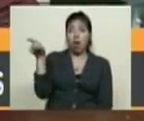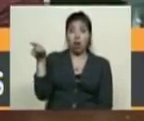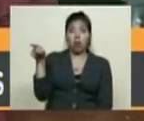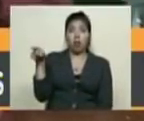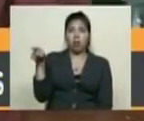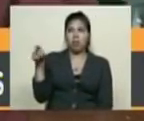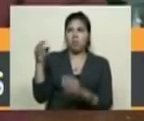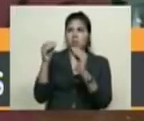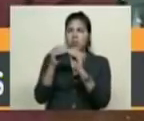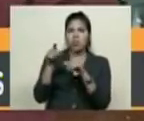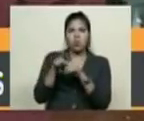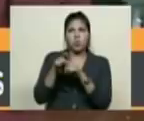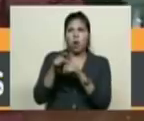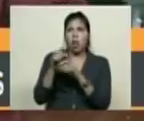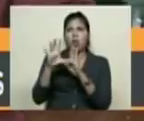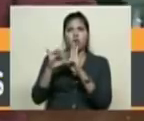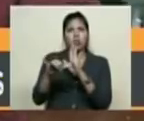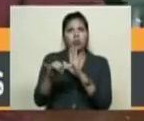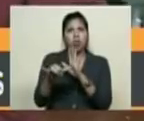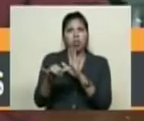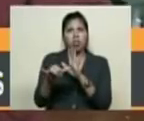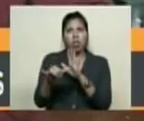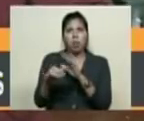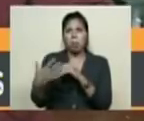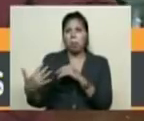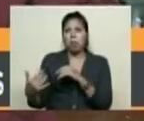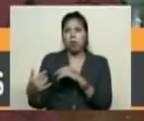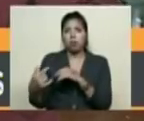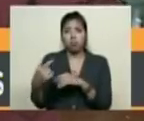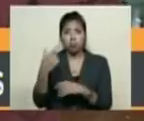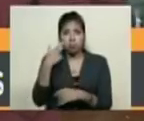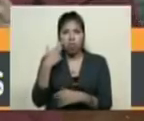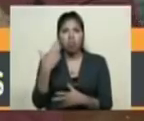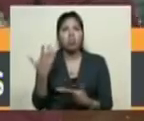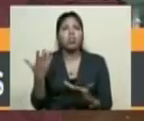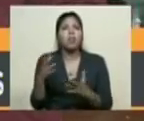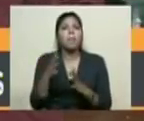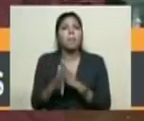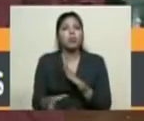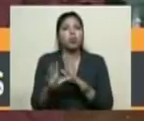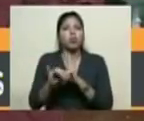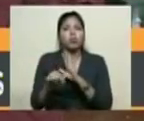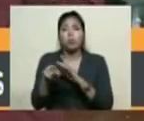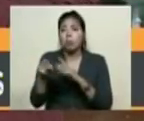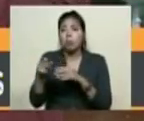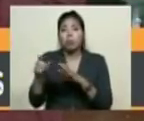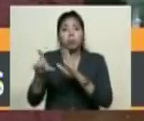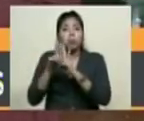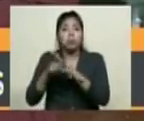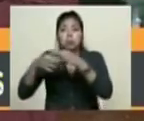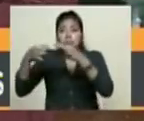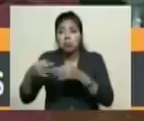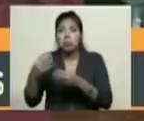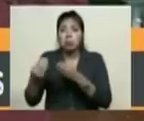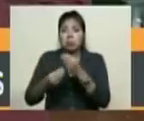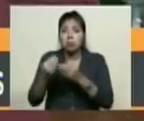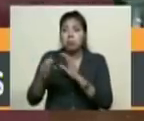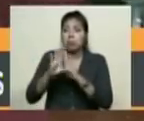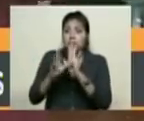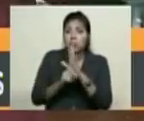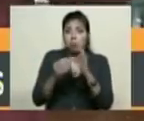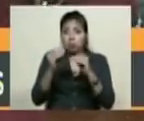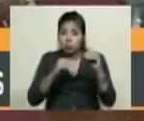la Asamblea Constituyente. ¿Y dónde está la Constituyente? Funcionando, legislando, trabajando, elaborando una nueva